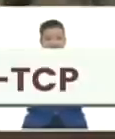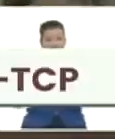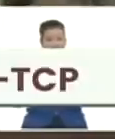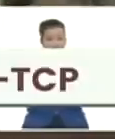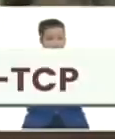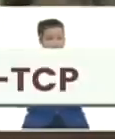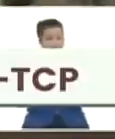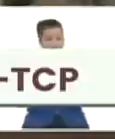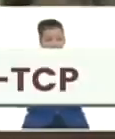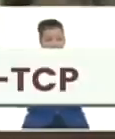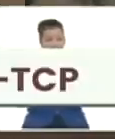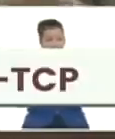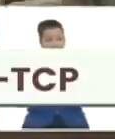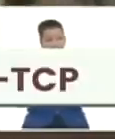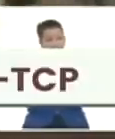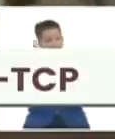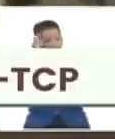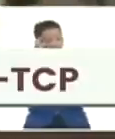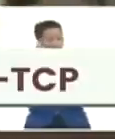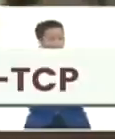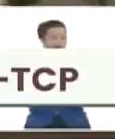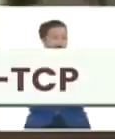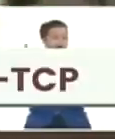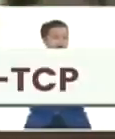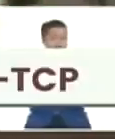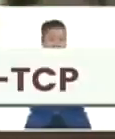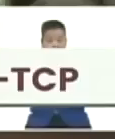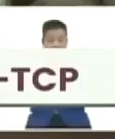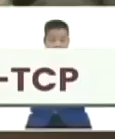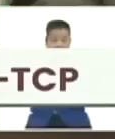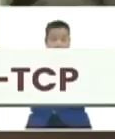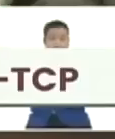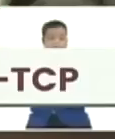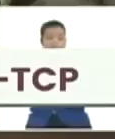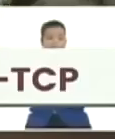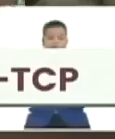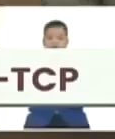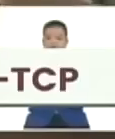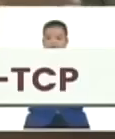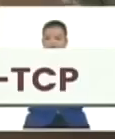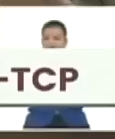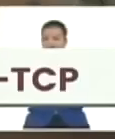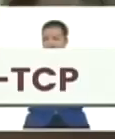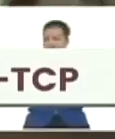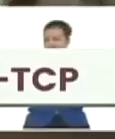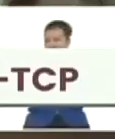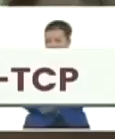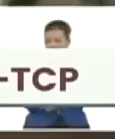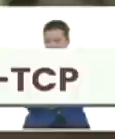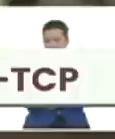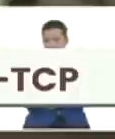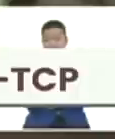Cuando yo era un muchacho en mi pueblo, siempre me decían that the most dangerous